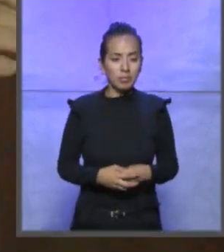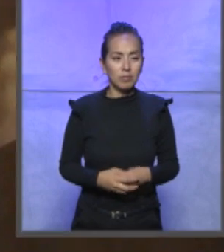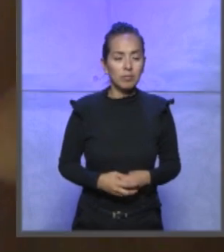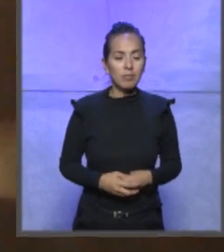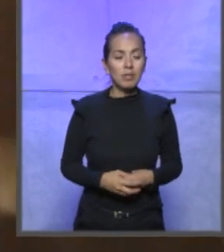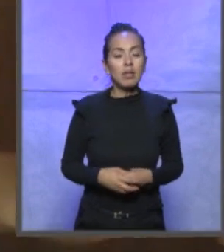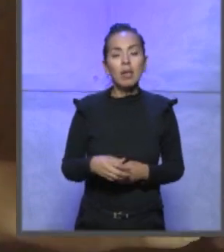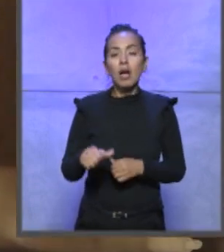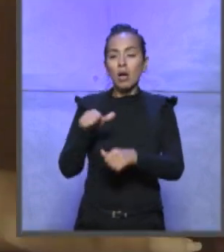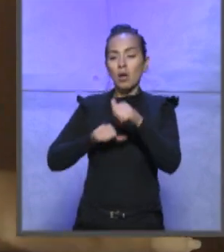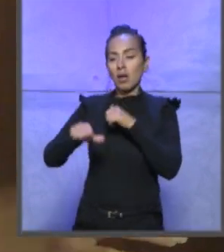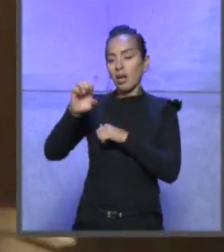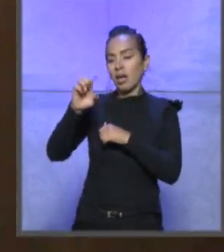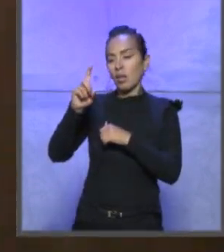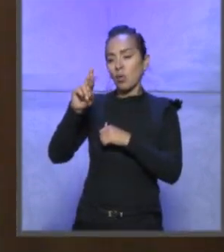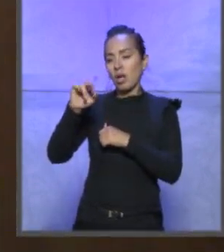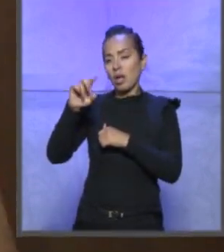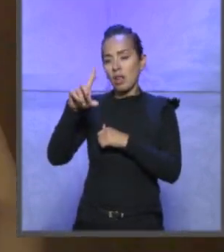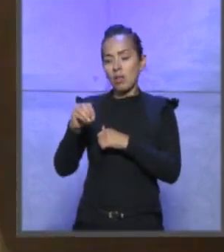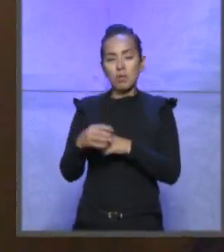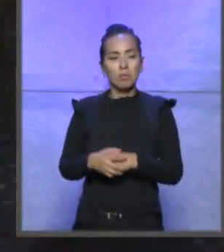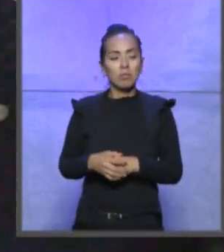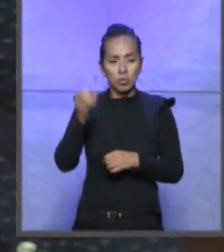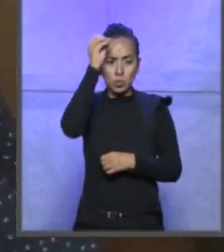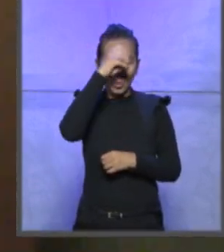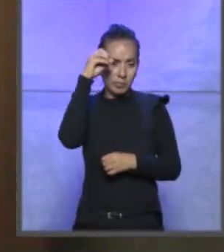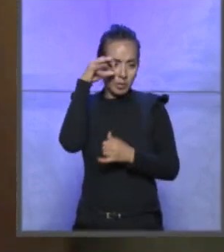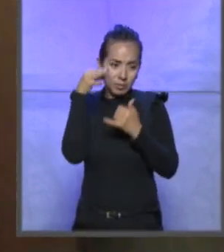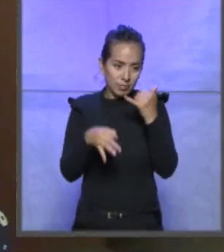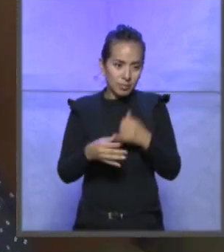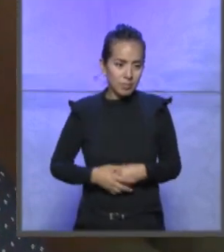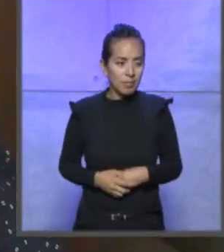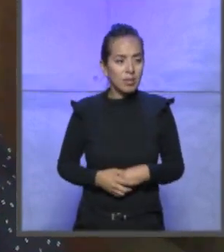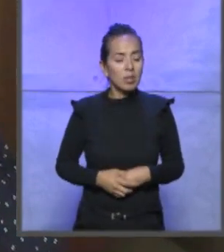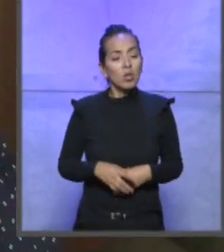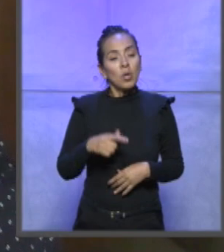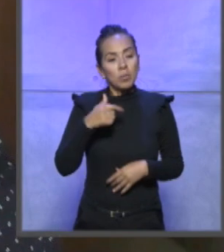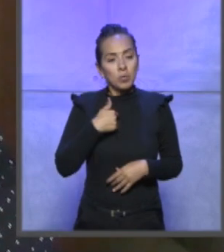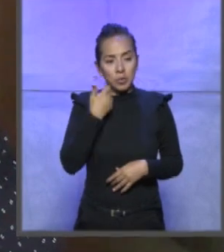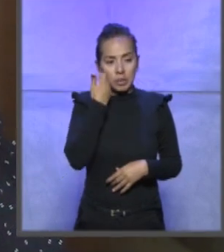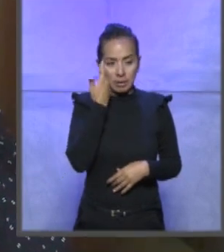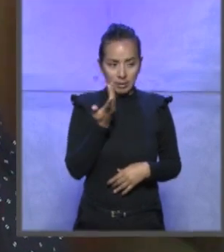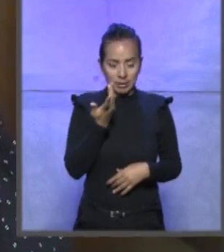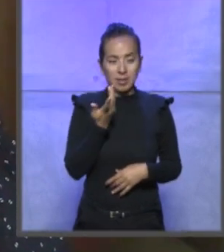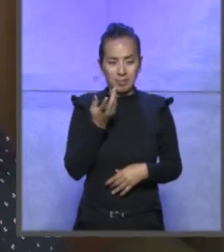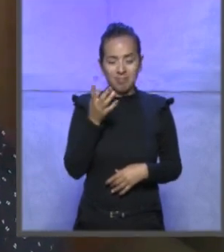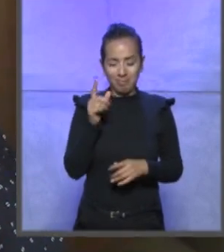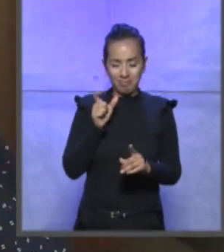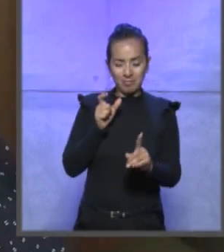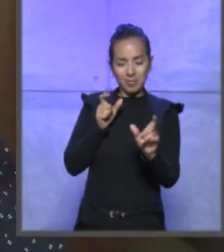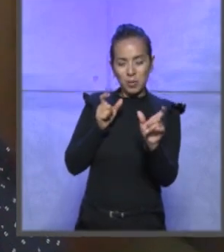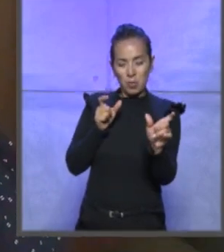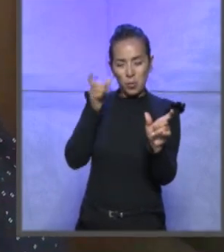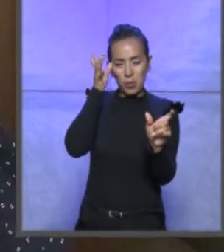Gracias, Tamara. Toca el turno de Eduardo. Adelante, Eduardo. ¿Cómo cerrarías este escuchatorio? Me gustaría concluir añadiendo un